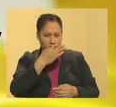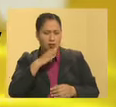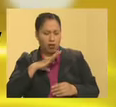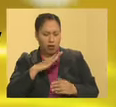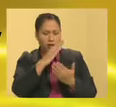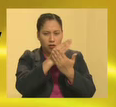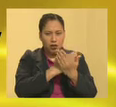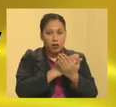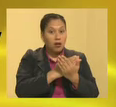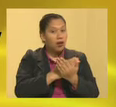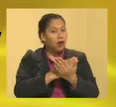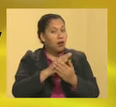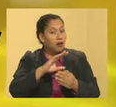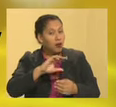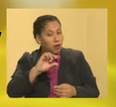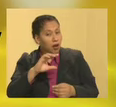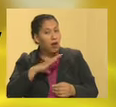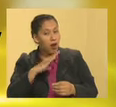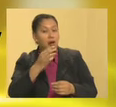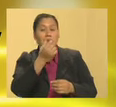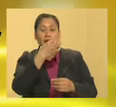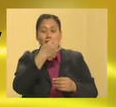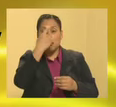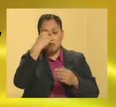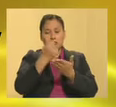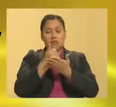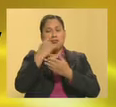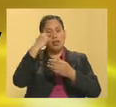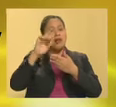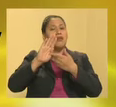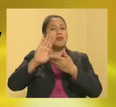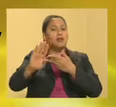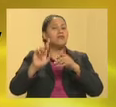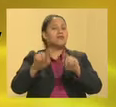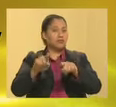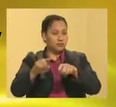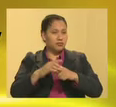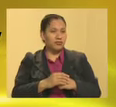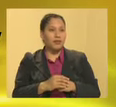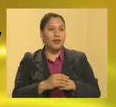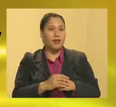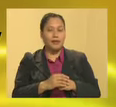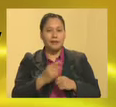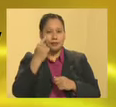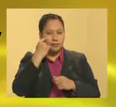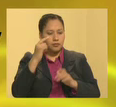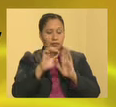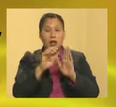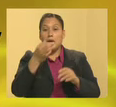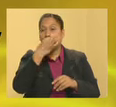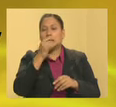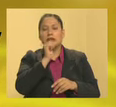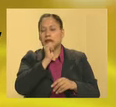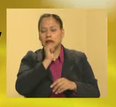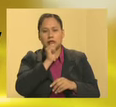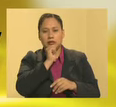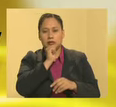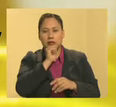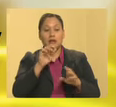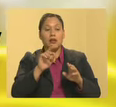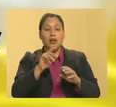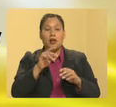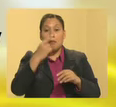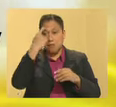medicina que nos ayude a prevenir la epilepsia como tal o no? En realidad no hay algún medicamento que ayude a prevenirla,